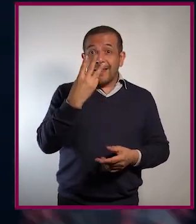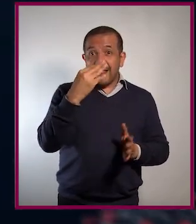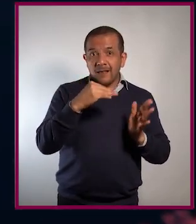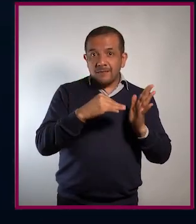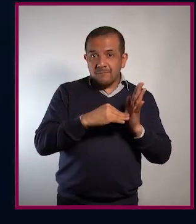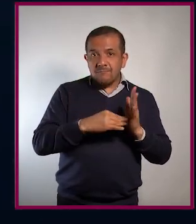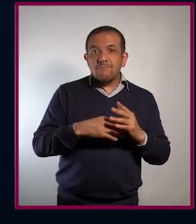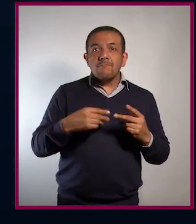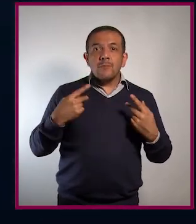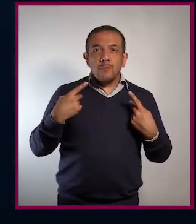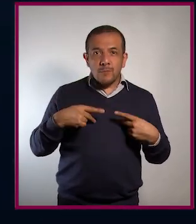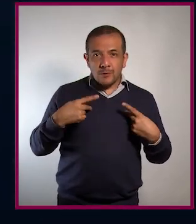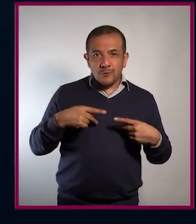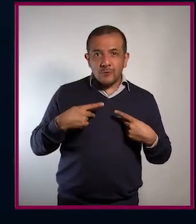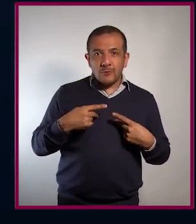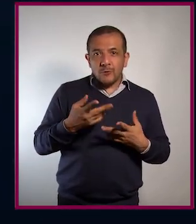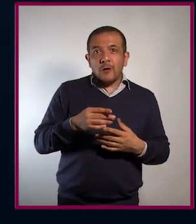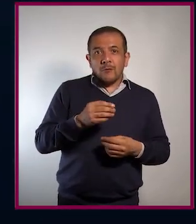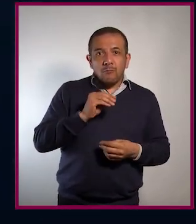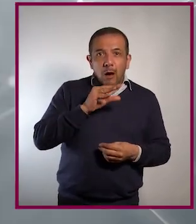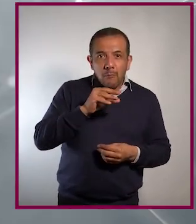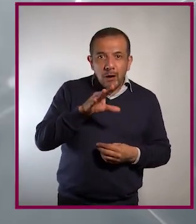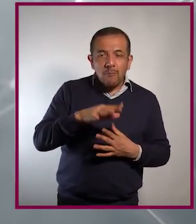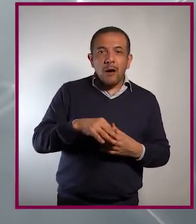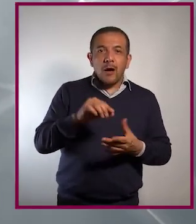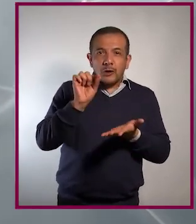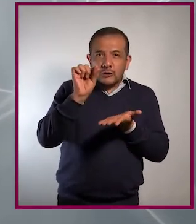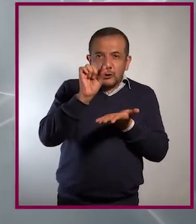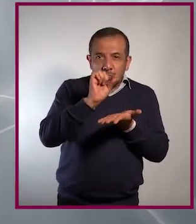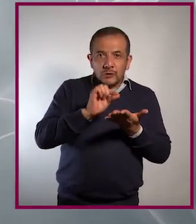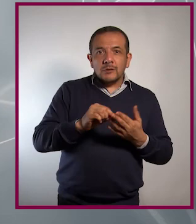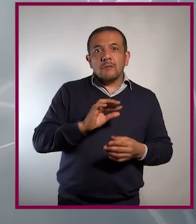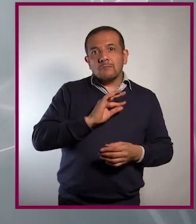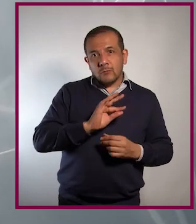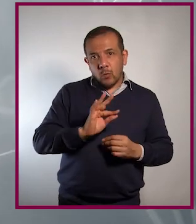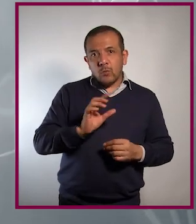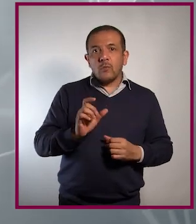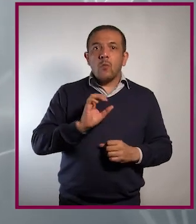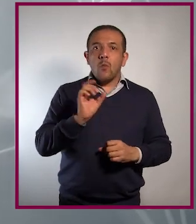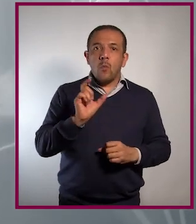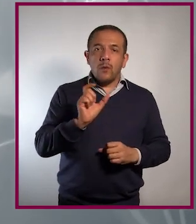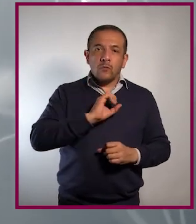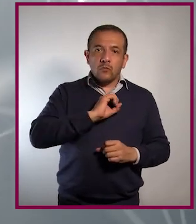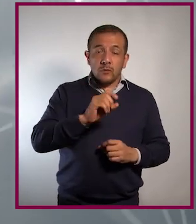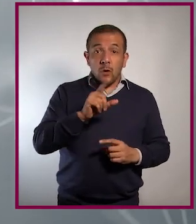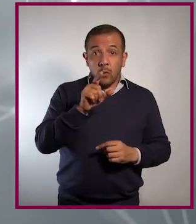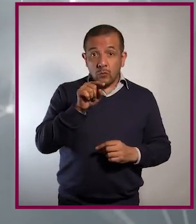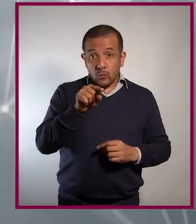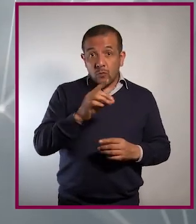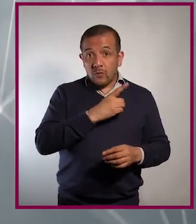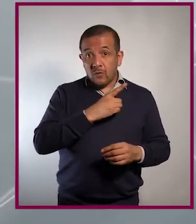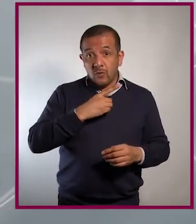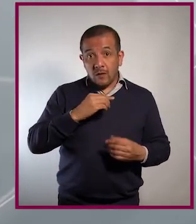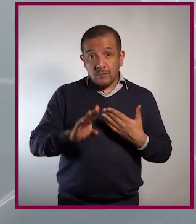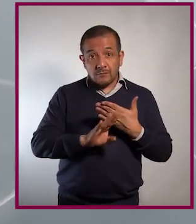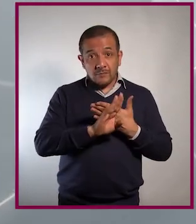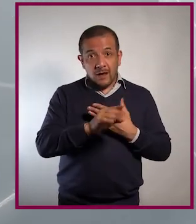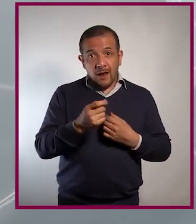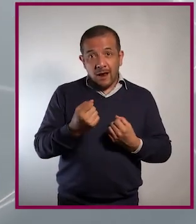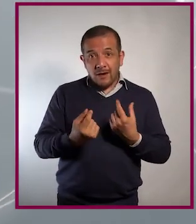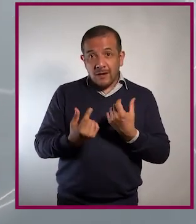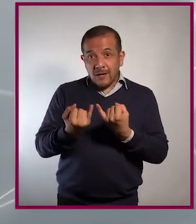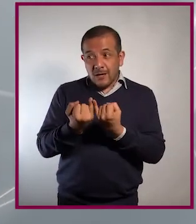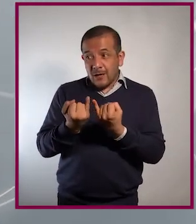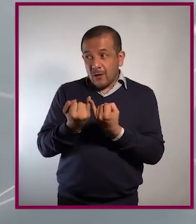gotas contaminadas cada vez que tose. Como puedes ver, la forma de propagar la bacteria de la tuberculosis es muy